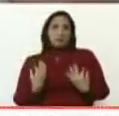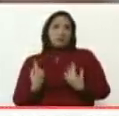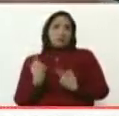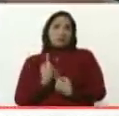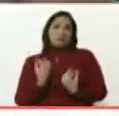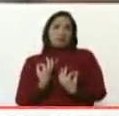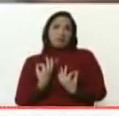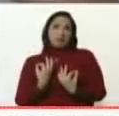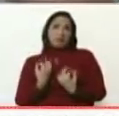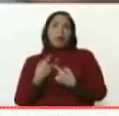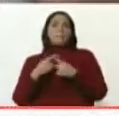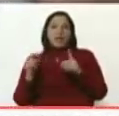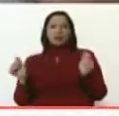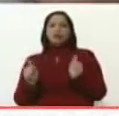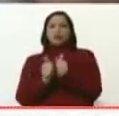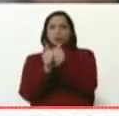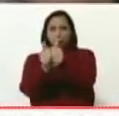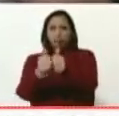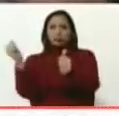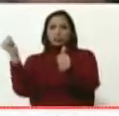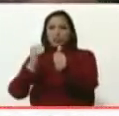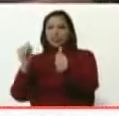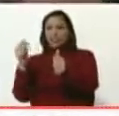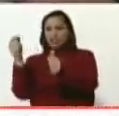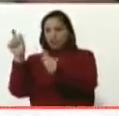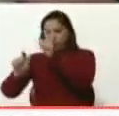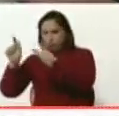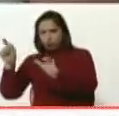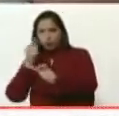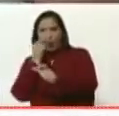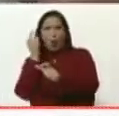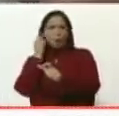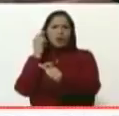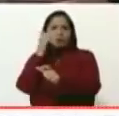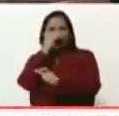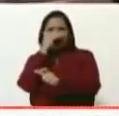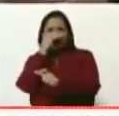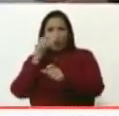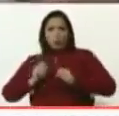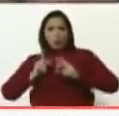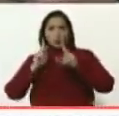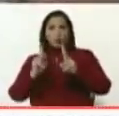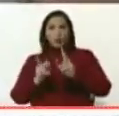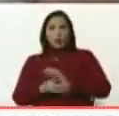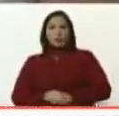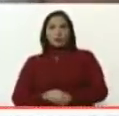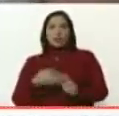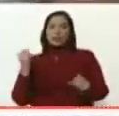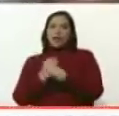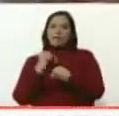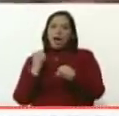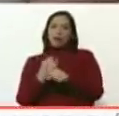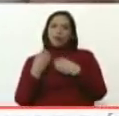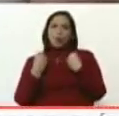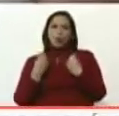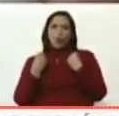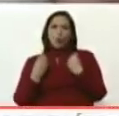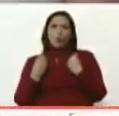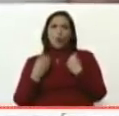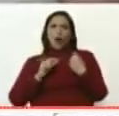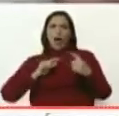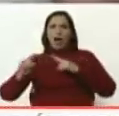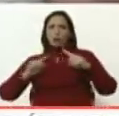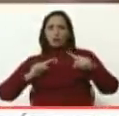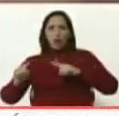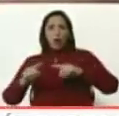sí acompañado de estos criminales que en esa oportunidad estaban trabajando cómo actuar en el